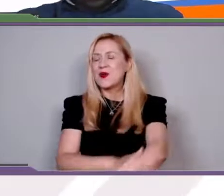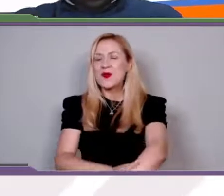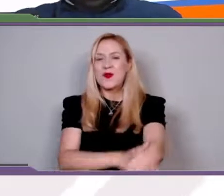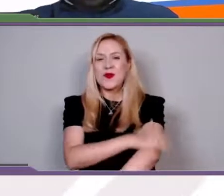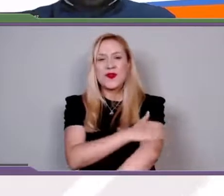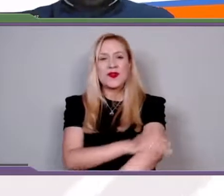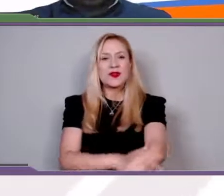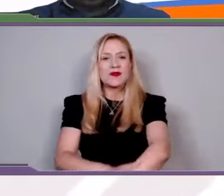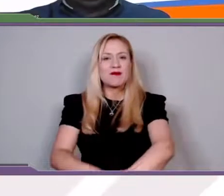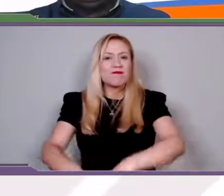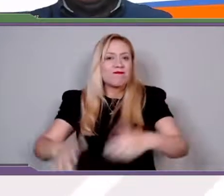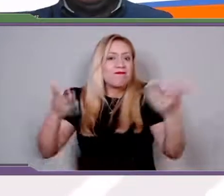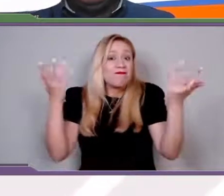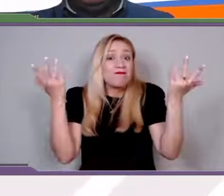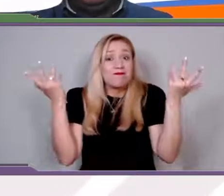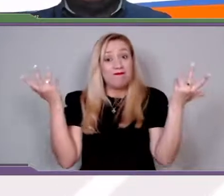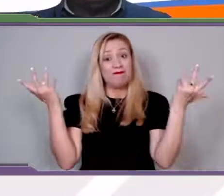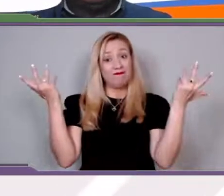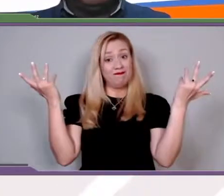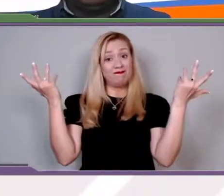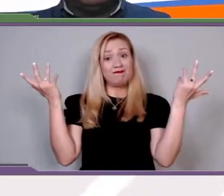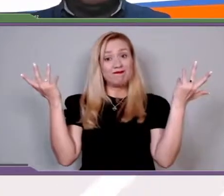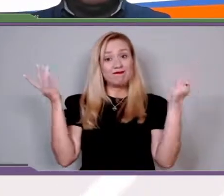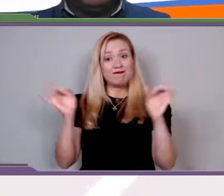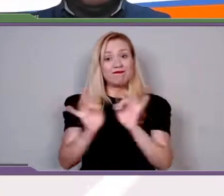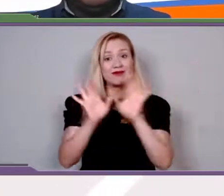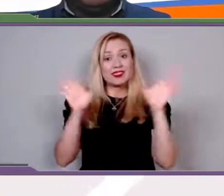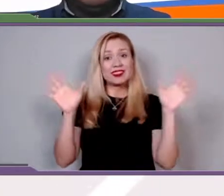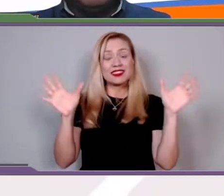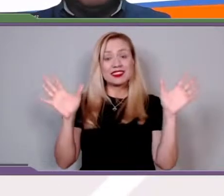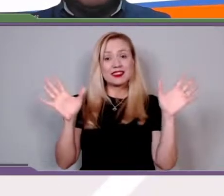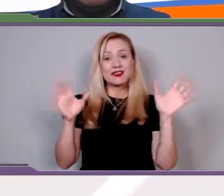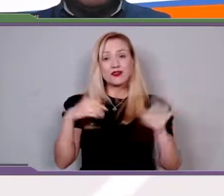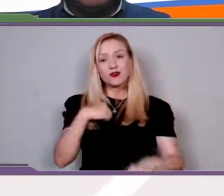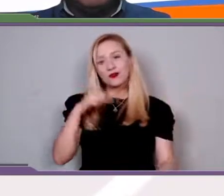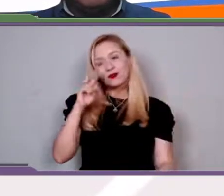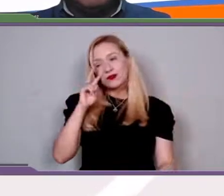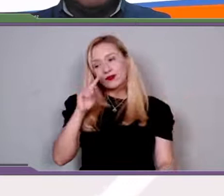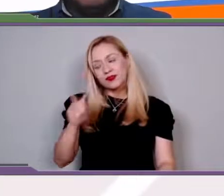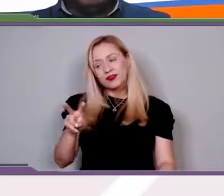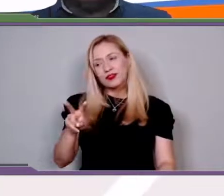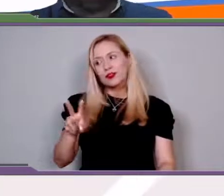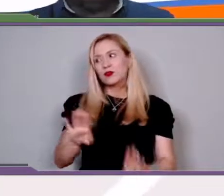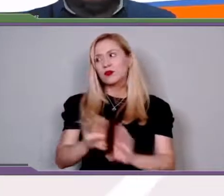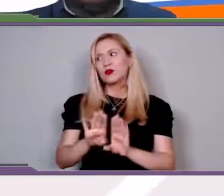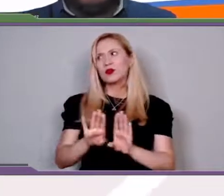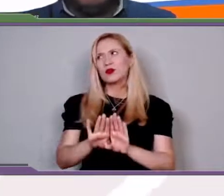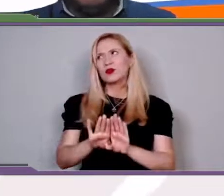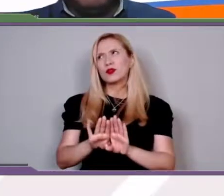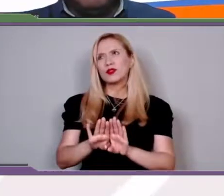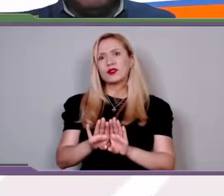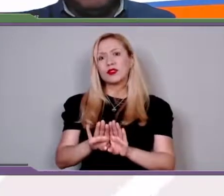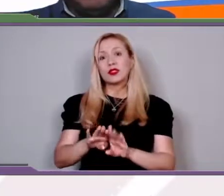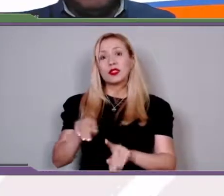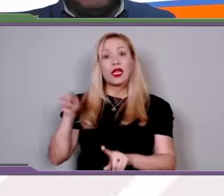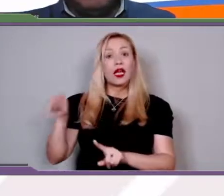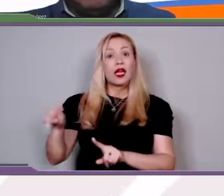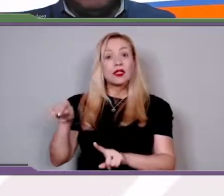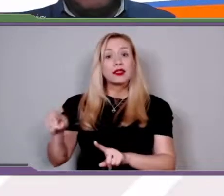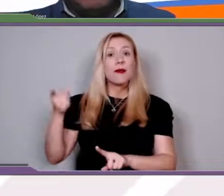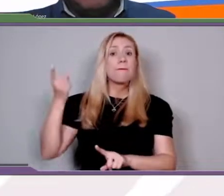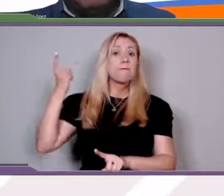con un momento social, porque básicamente, digo, por lo menos por lo que hace a nosotros, no es que necesariamente hubo una